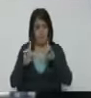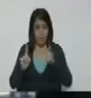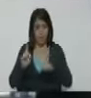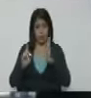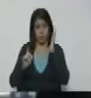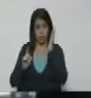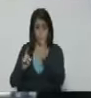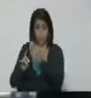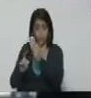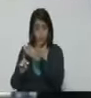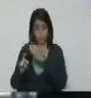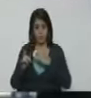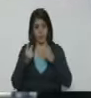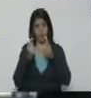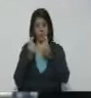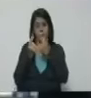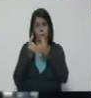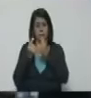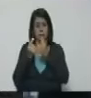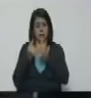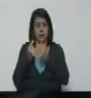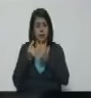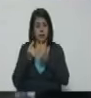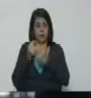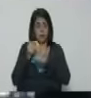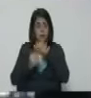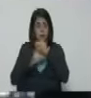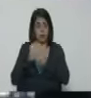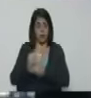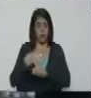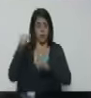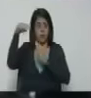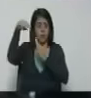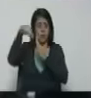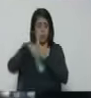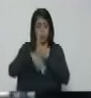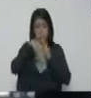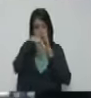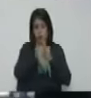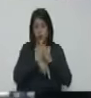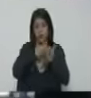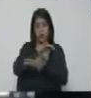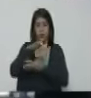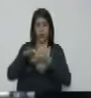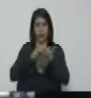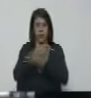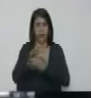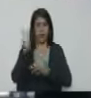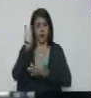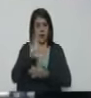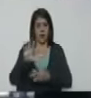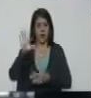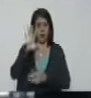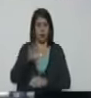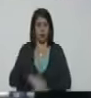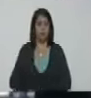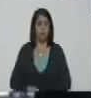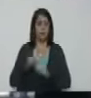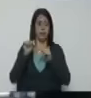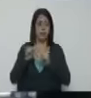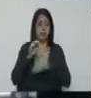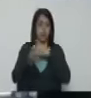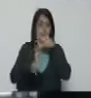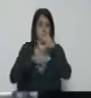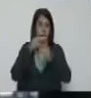sanciones económicas hicieron más profunda la crisis de Venezuela. Y eso hay